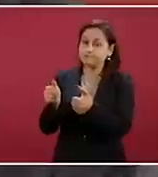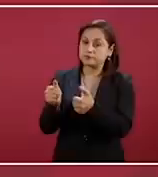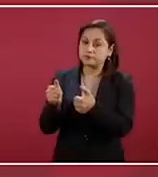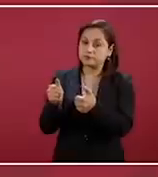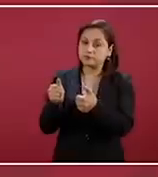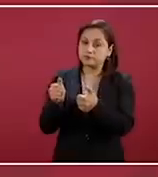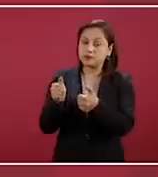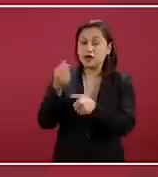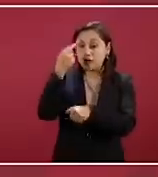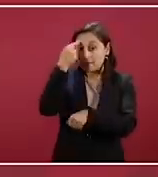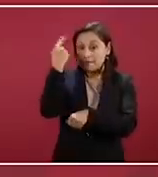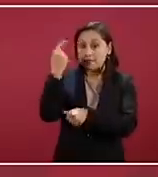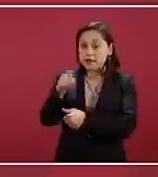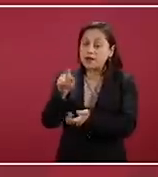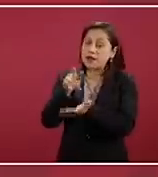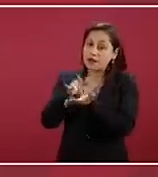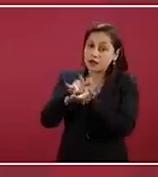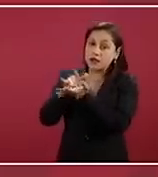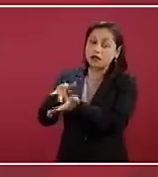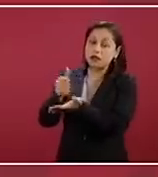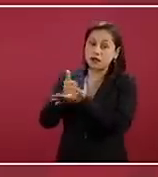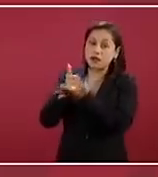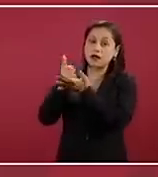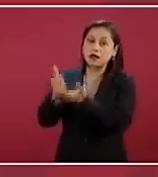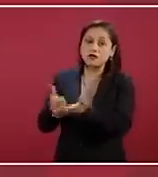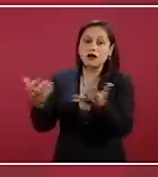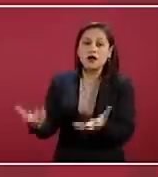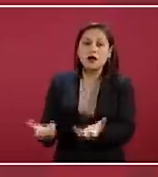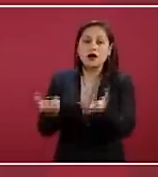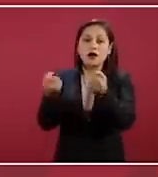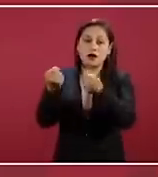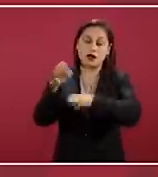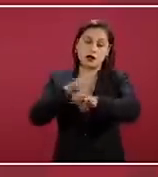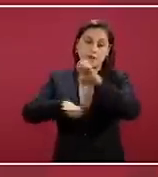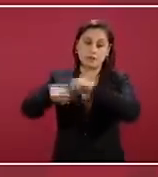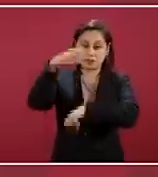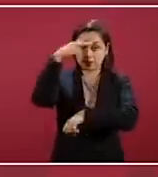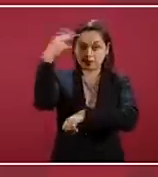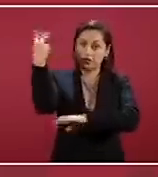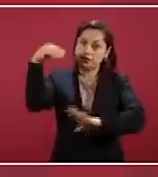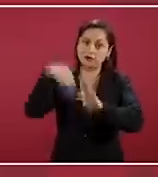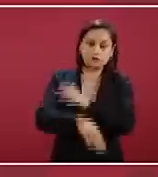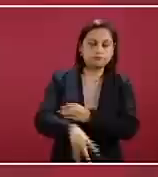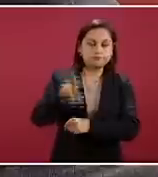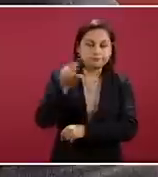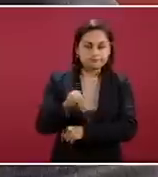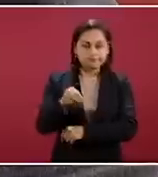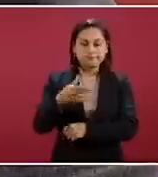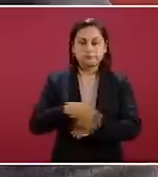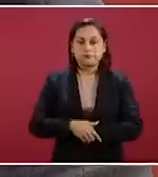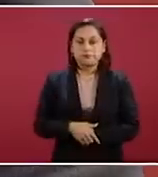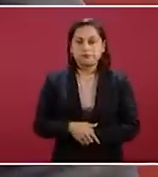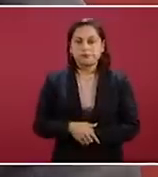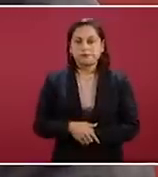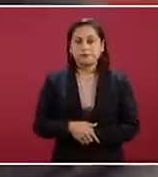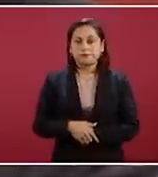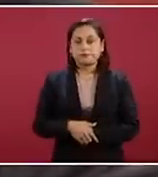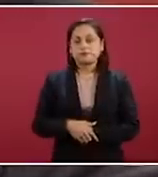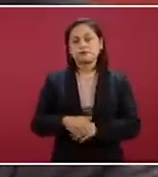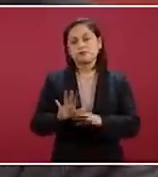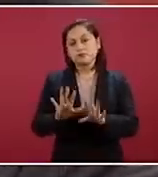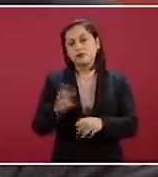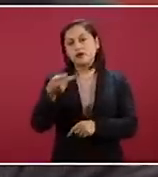no fracasen, que no quiebren las empresas mexicanas. No significa